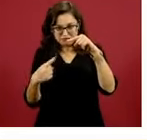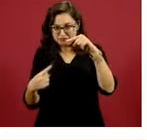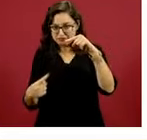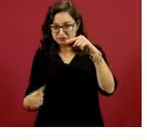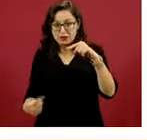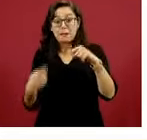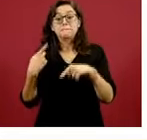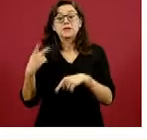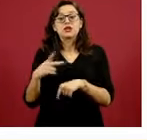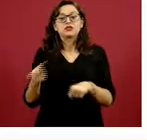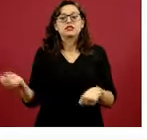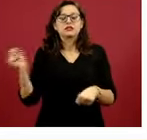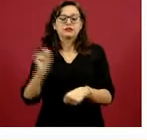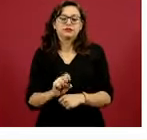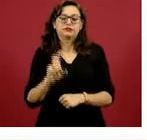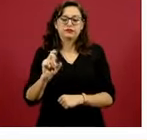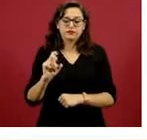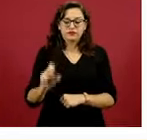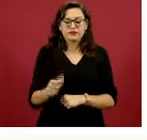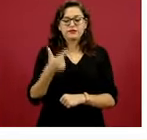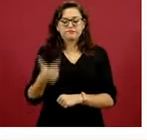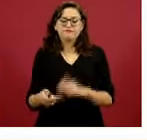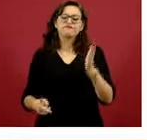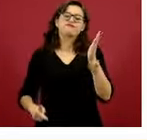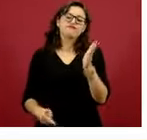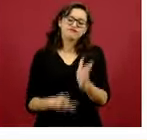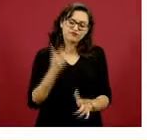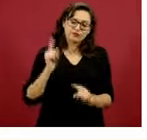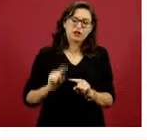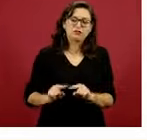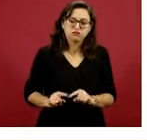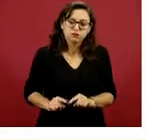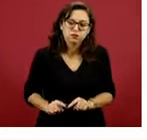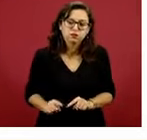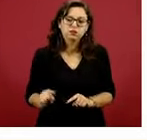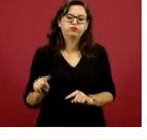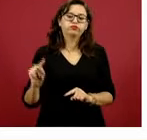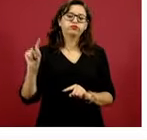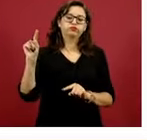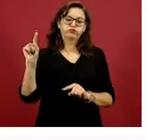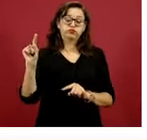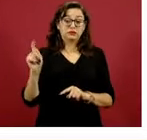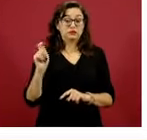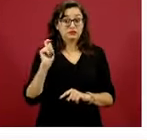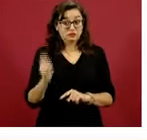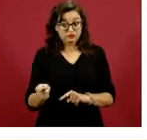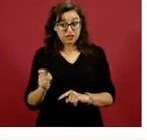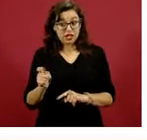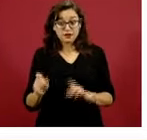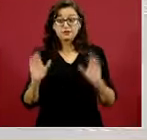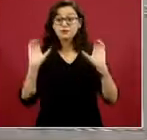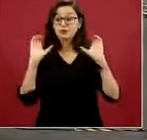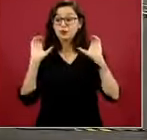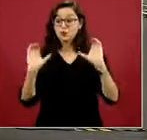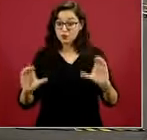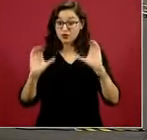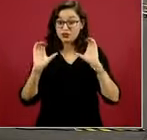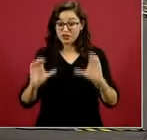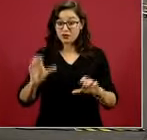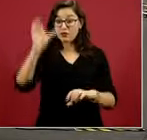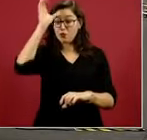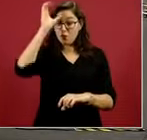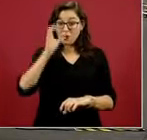menos de la semana 37 volvió otra vez a tener un ascenso, y esto es una señal de alerta para que también en la entidad